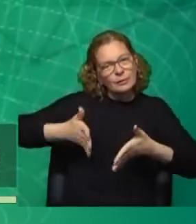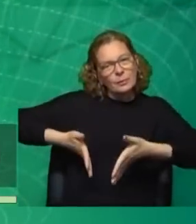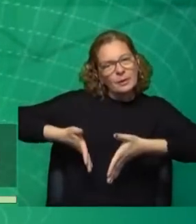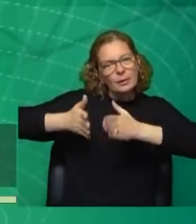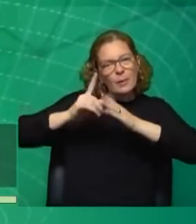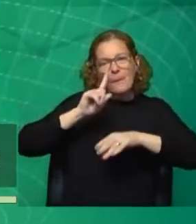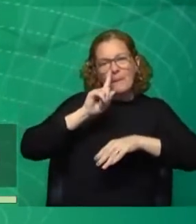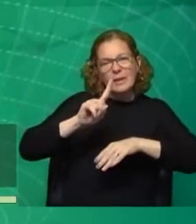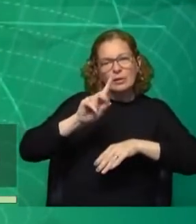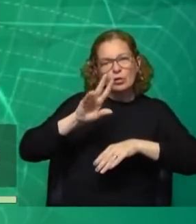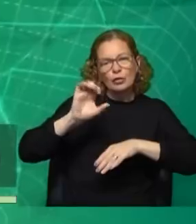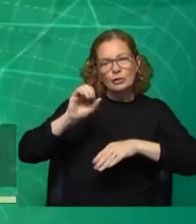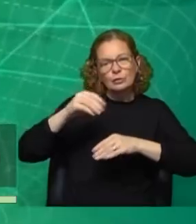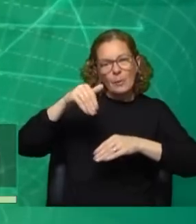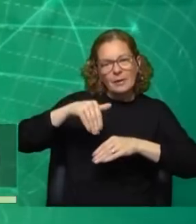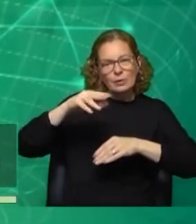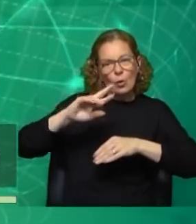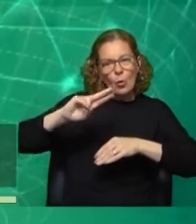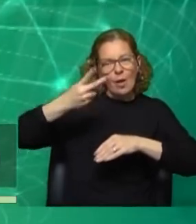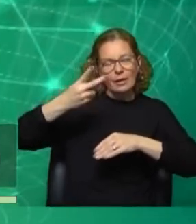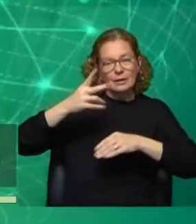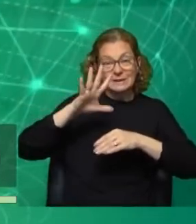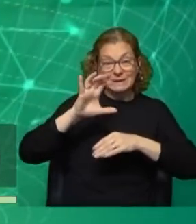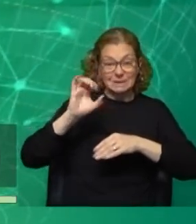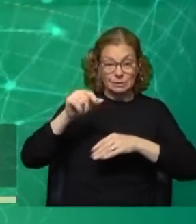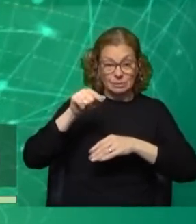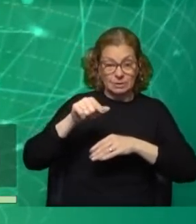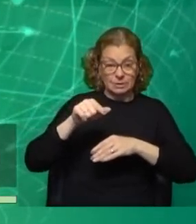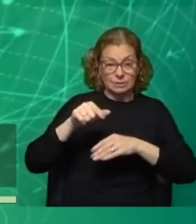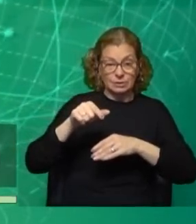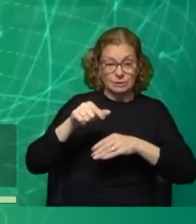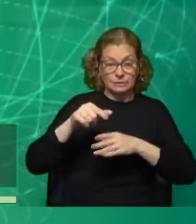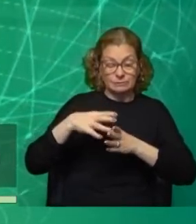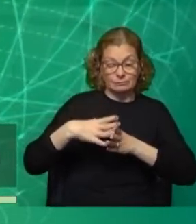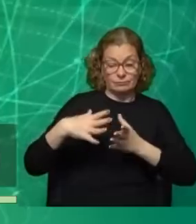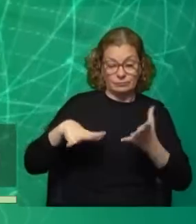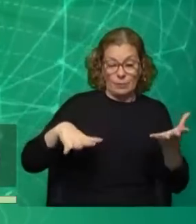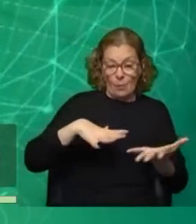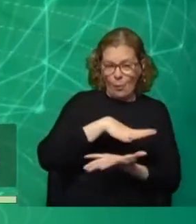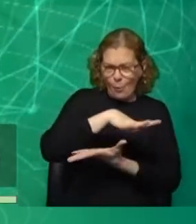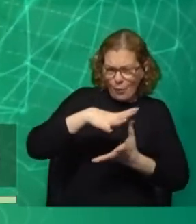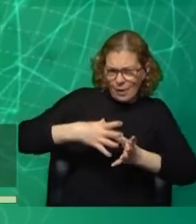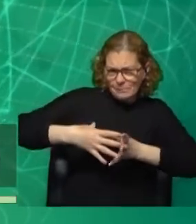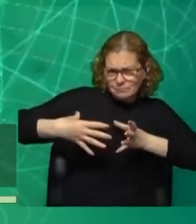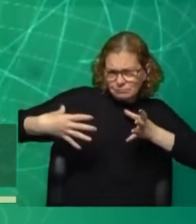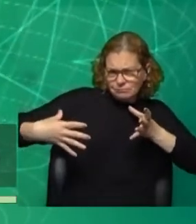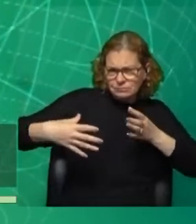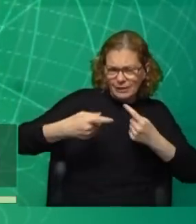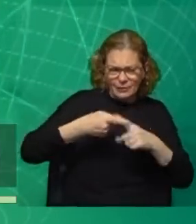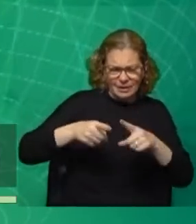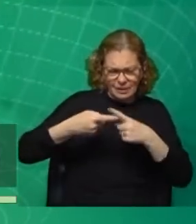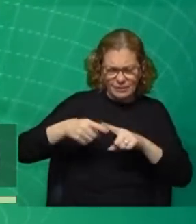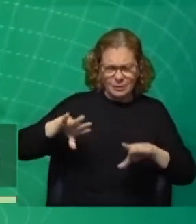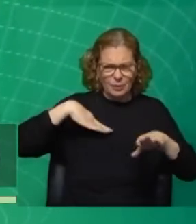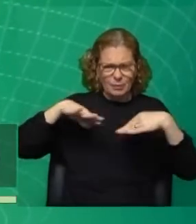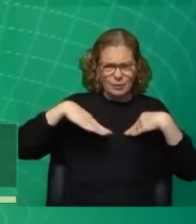1.200 metros cuadrados de los cuales 500 de ellos serán una gran sala polifuncional para actividades diversas